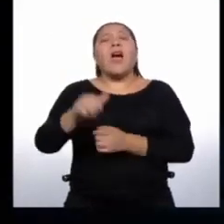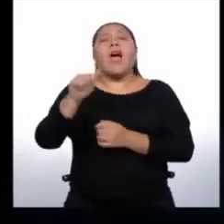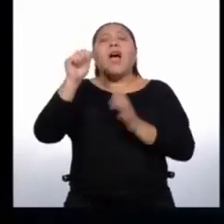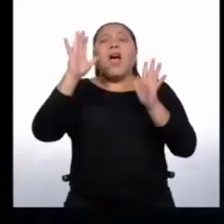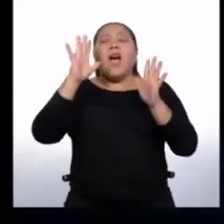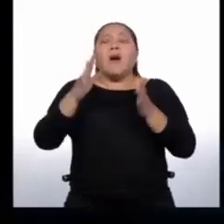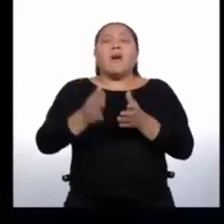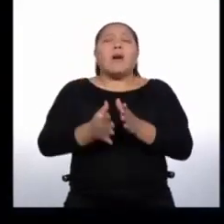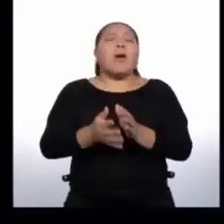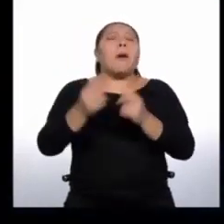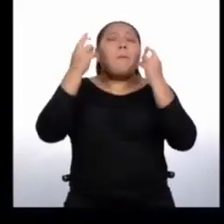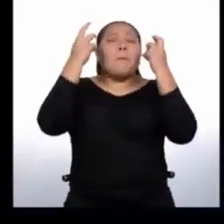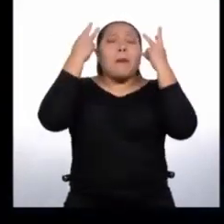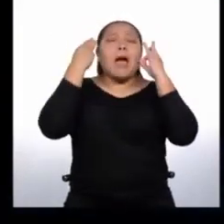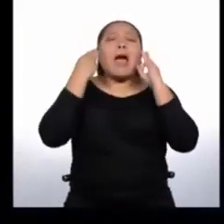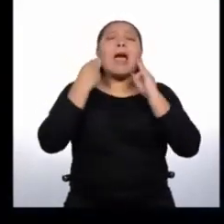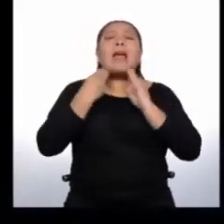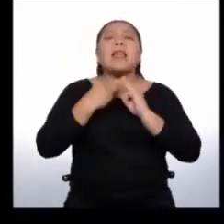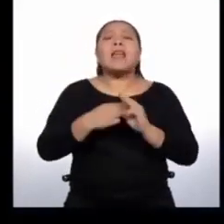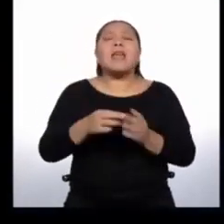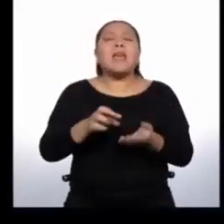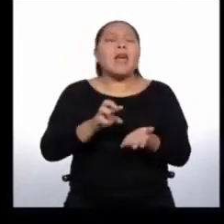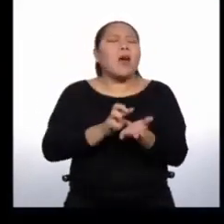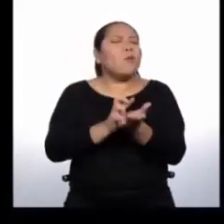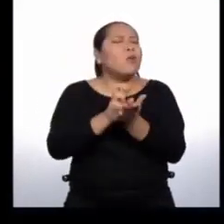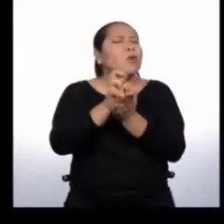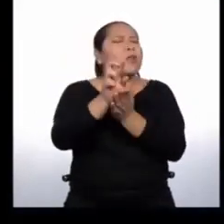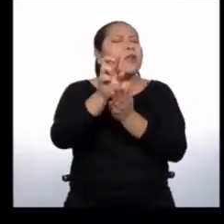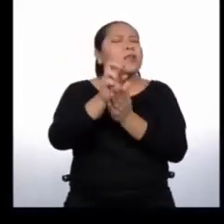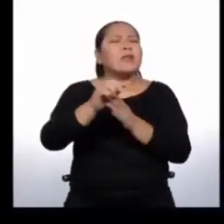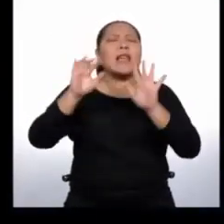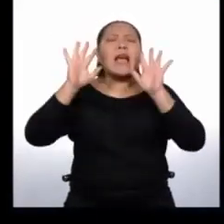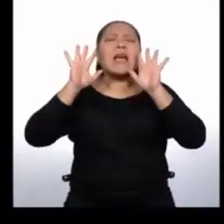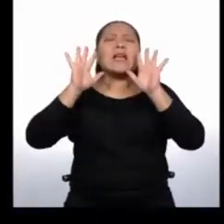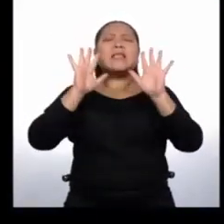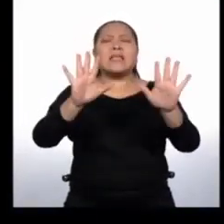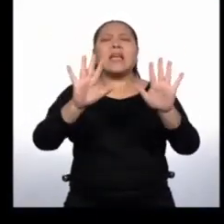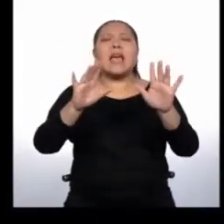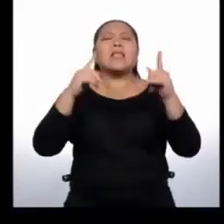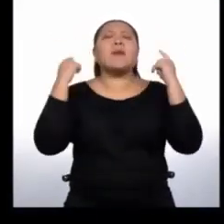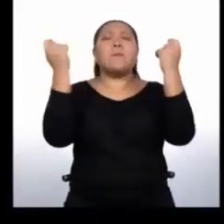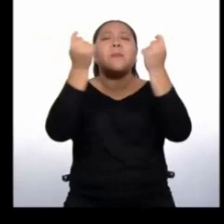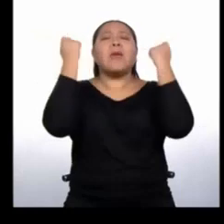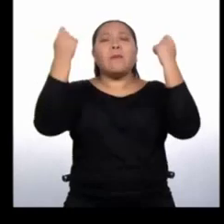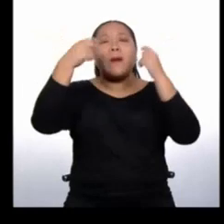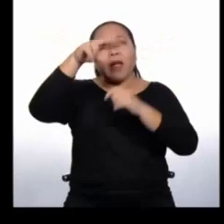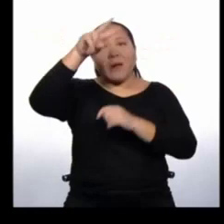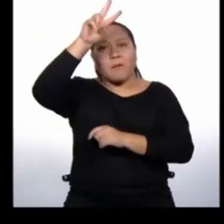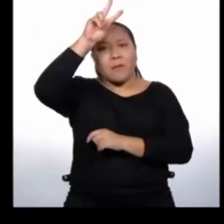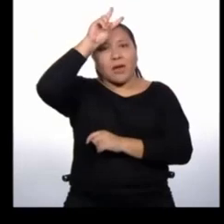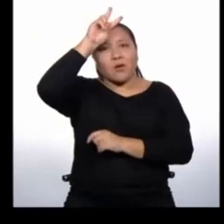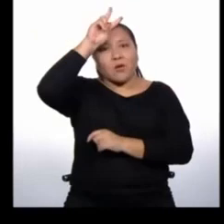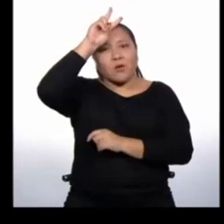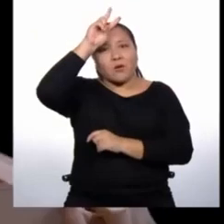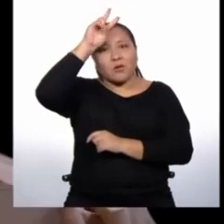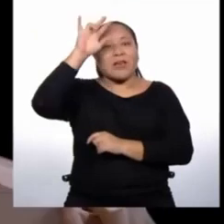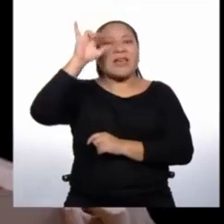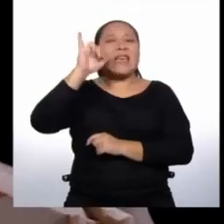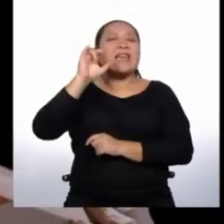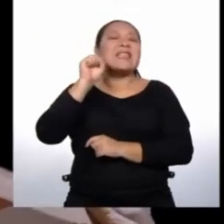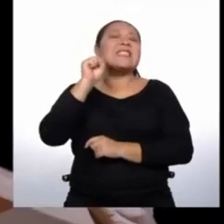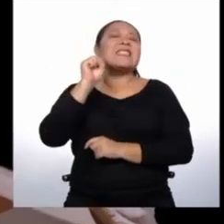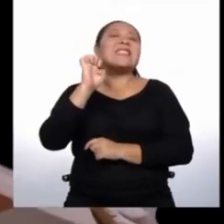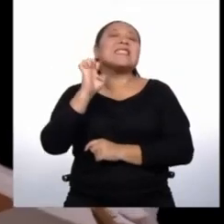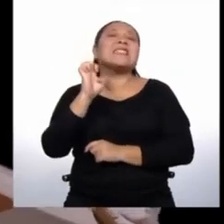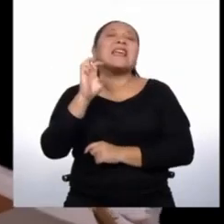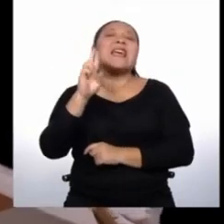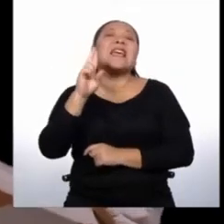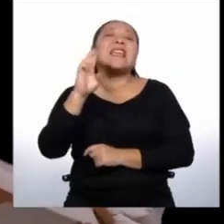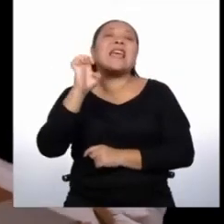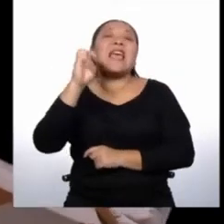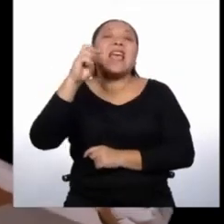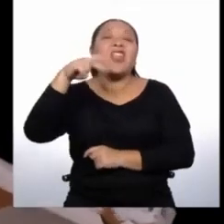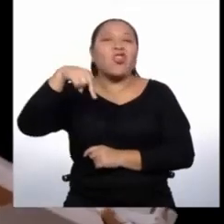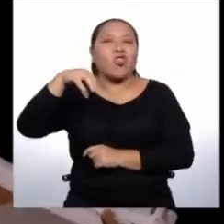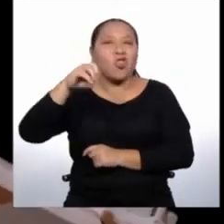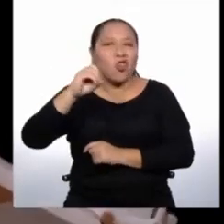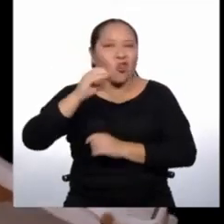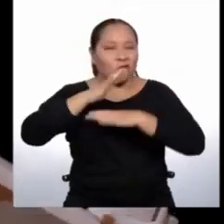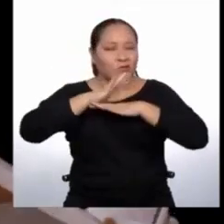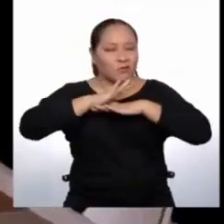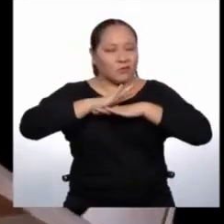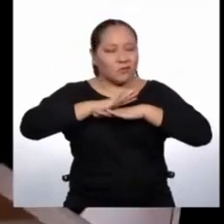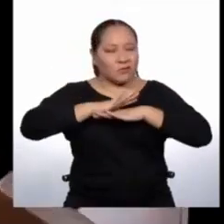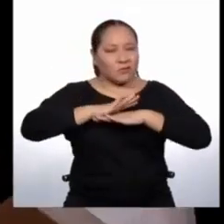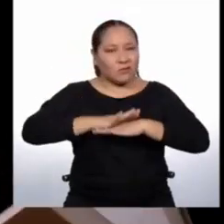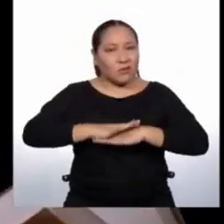Purísima! ¡Las 10 han dado! ¡Viva el Perú! Y sereno. Porque eso sí, para